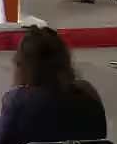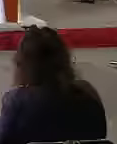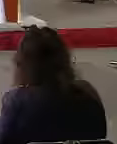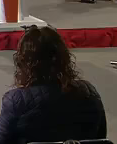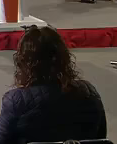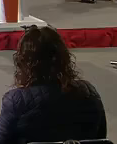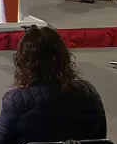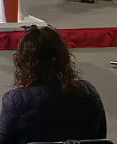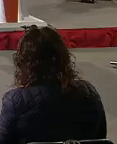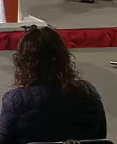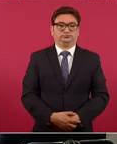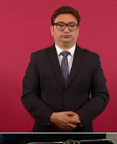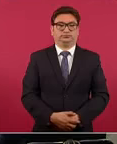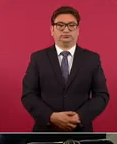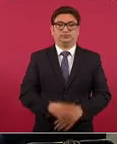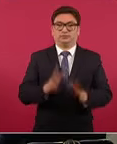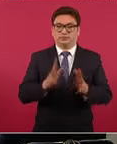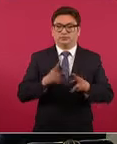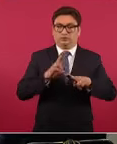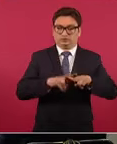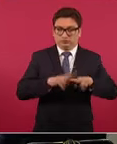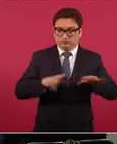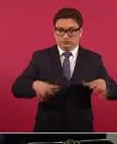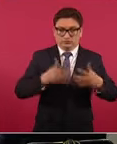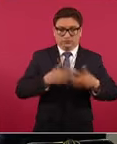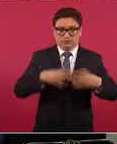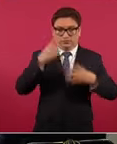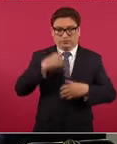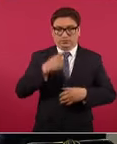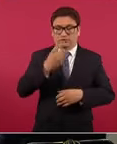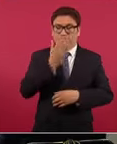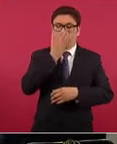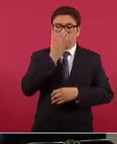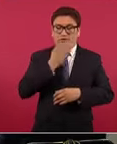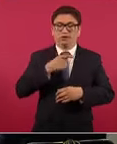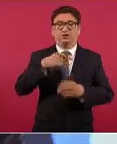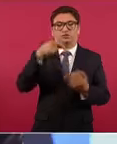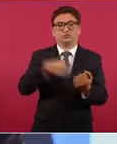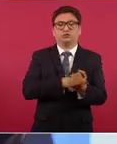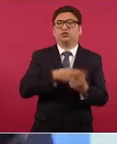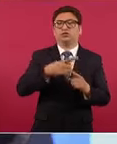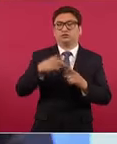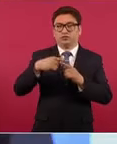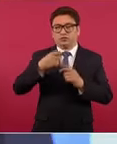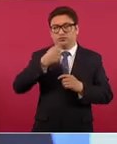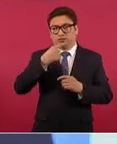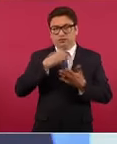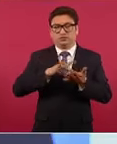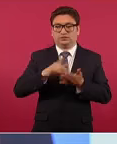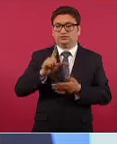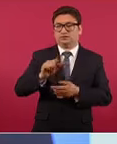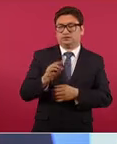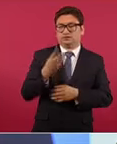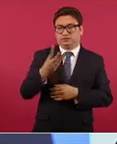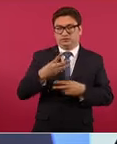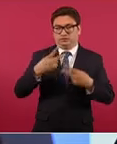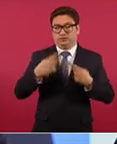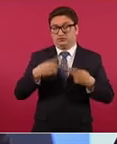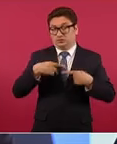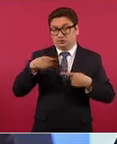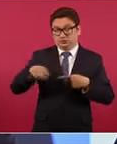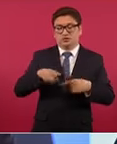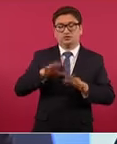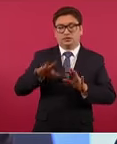se instalaron 14 sillones 14 máquinas de anestesia y medicamentos para 73 pacientes que están adscritos a esta